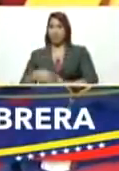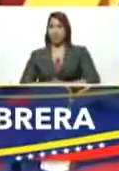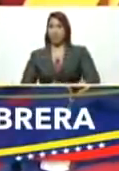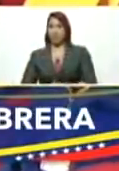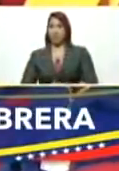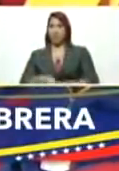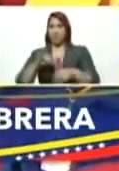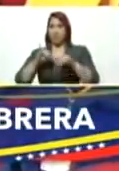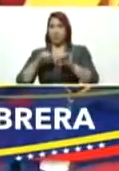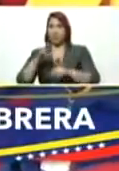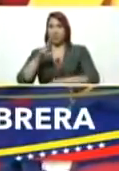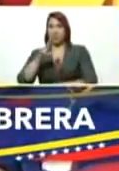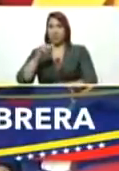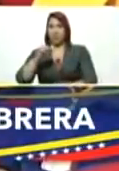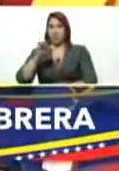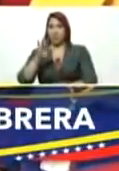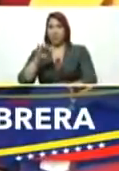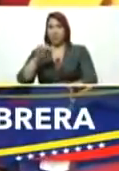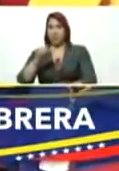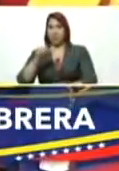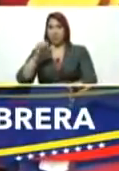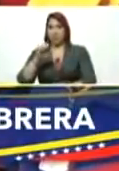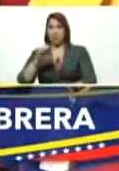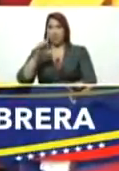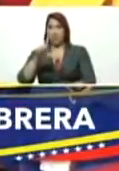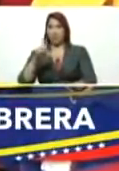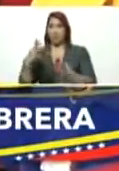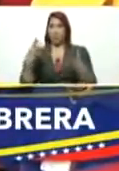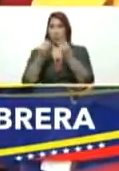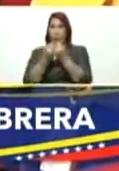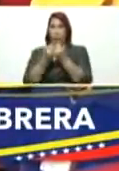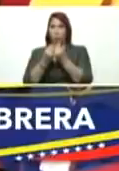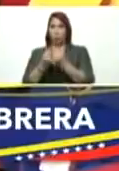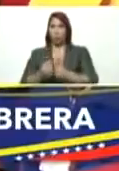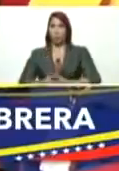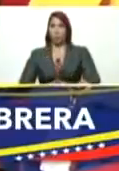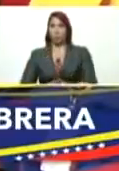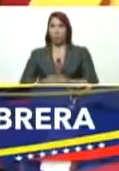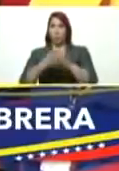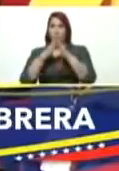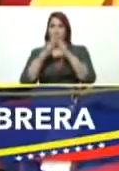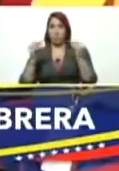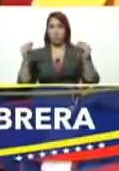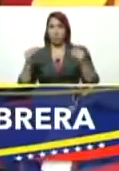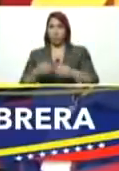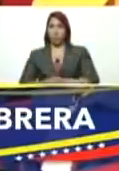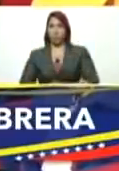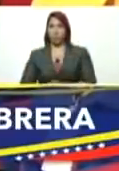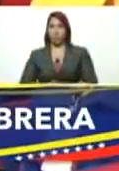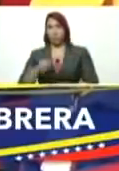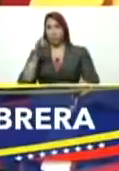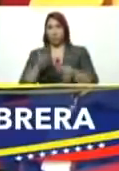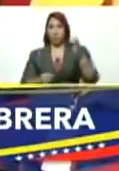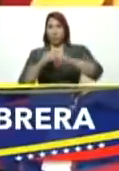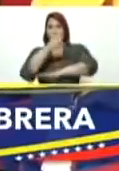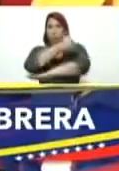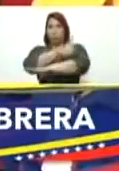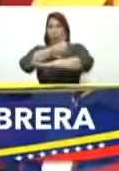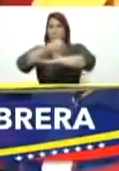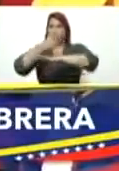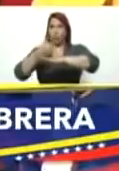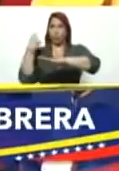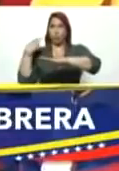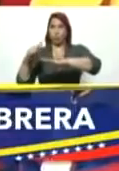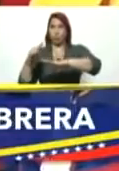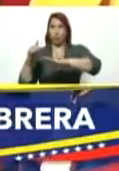ingeniero rafael te desea en conjunto con toda su junta directiva tiene un